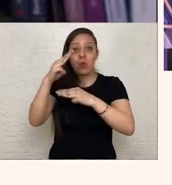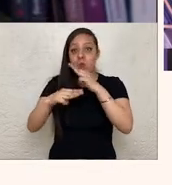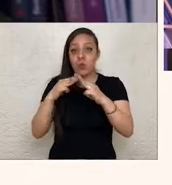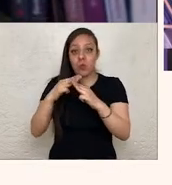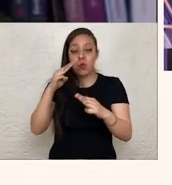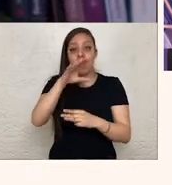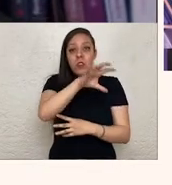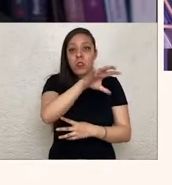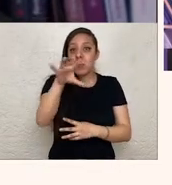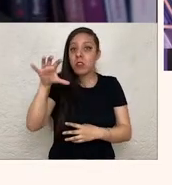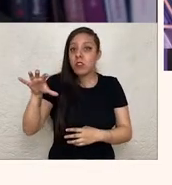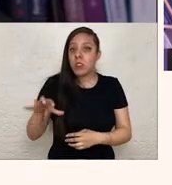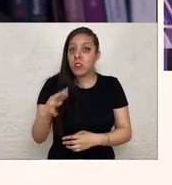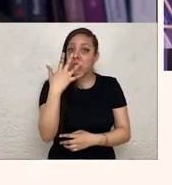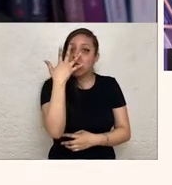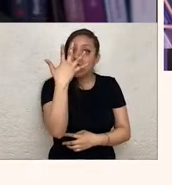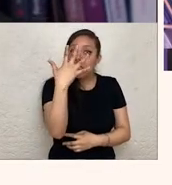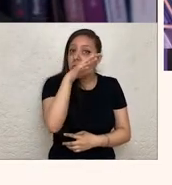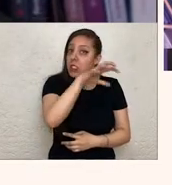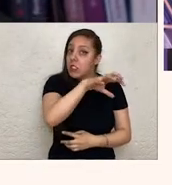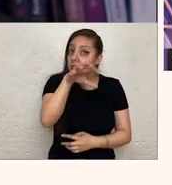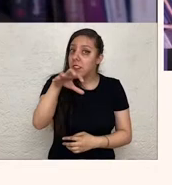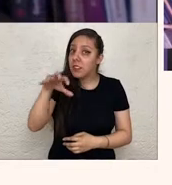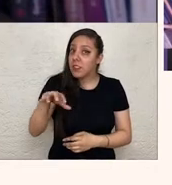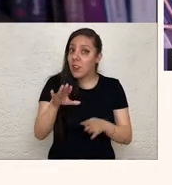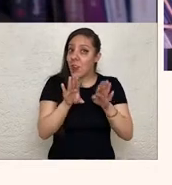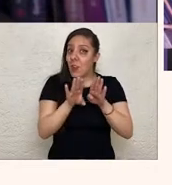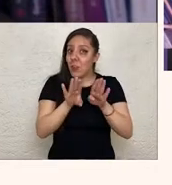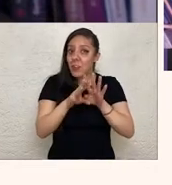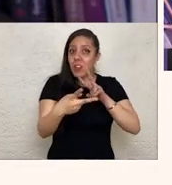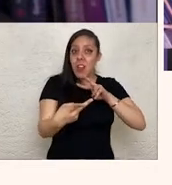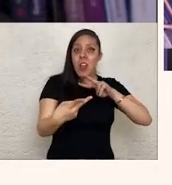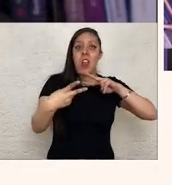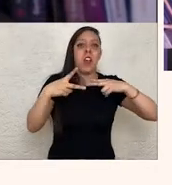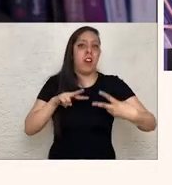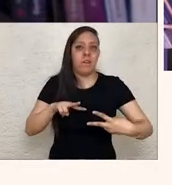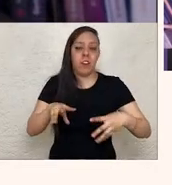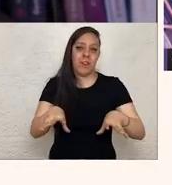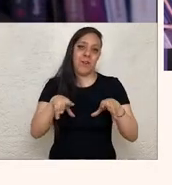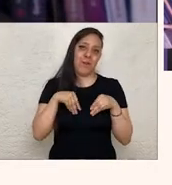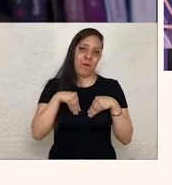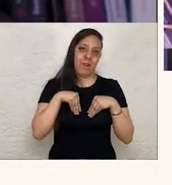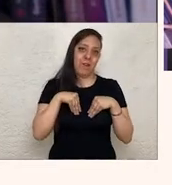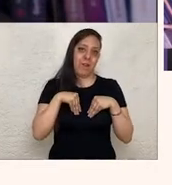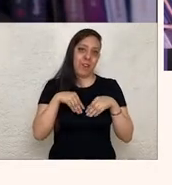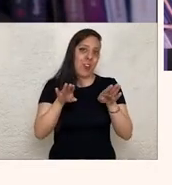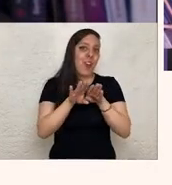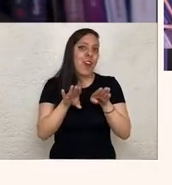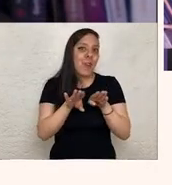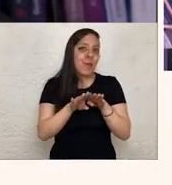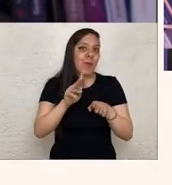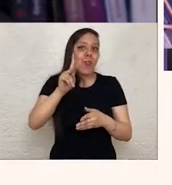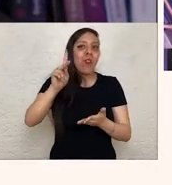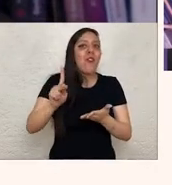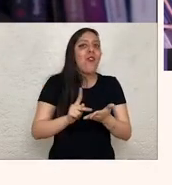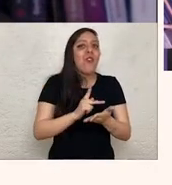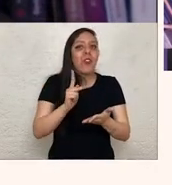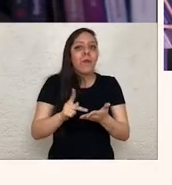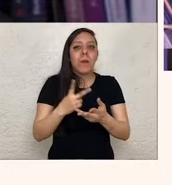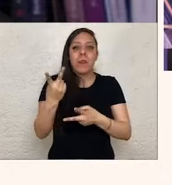continentes es como el reverso de este viaje de la conquista, ¿se dan cuenta? Es como